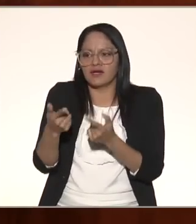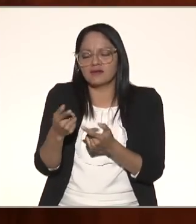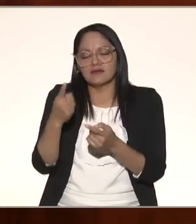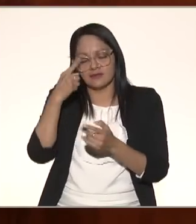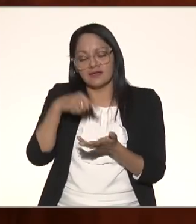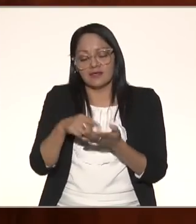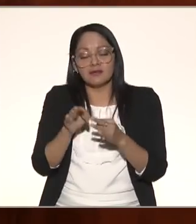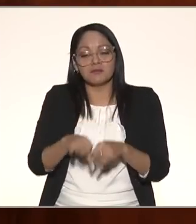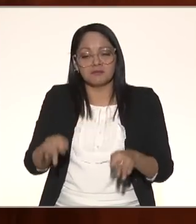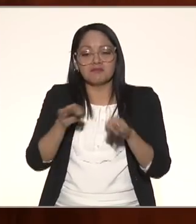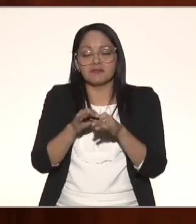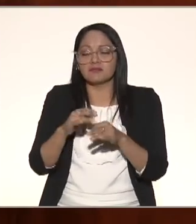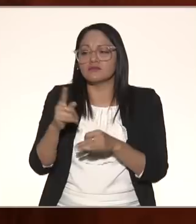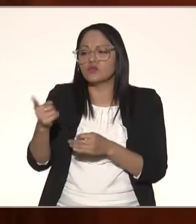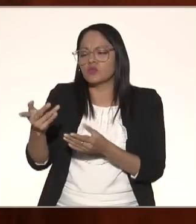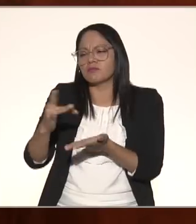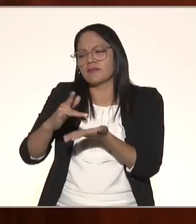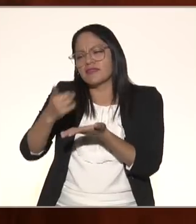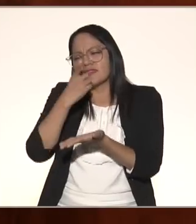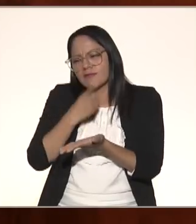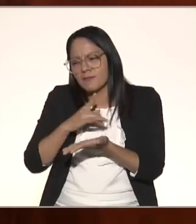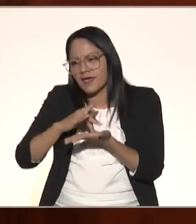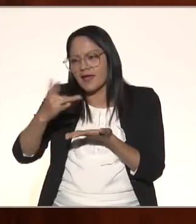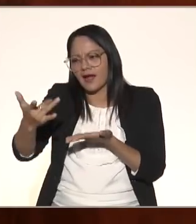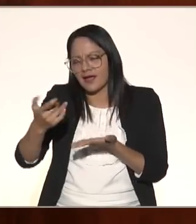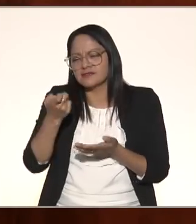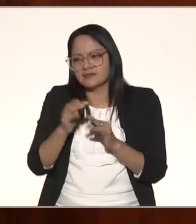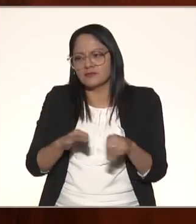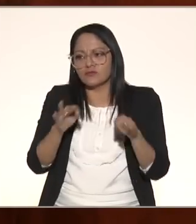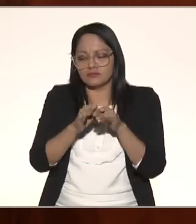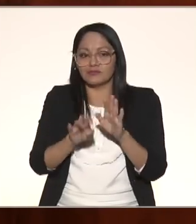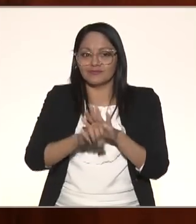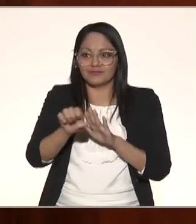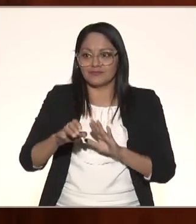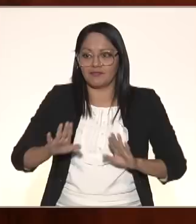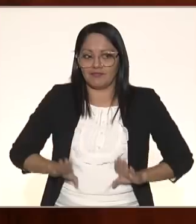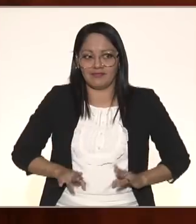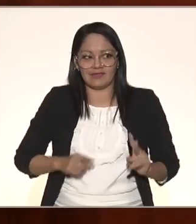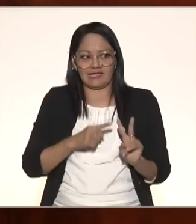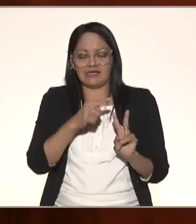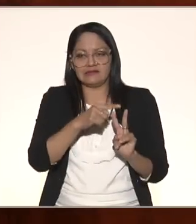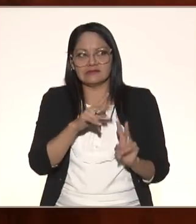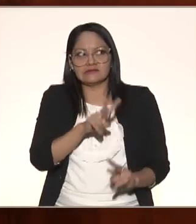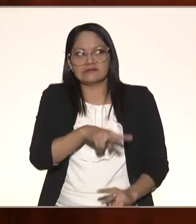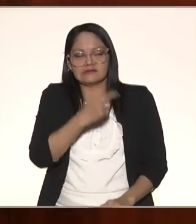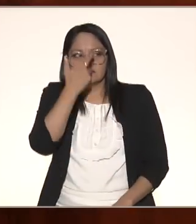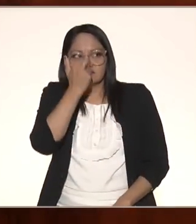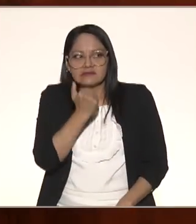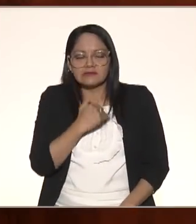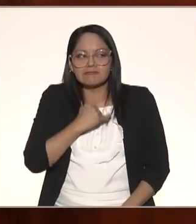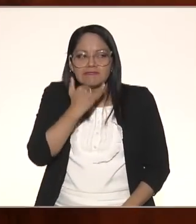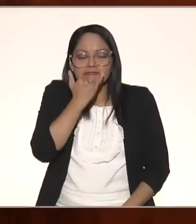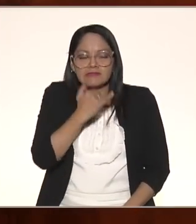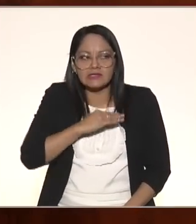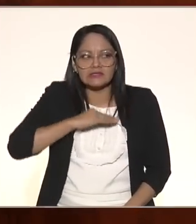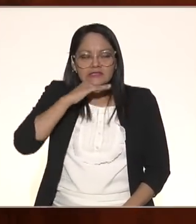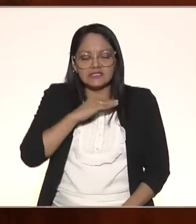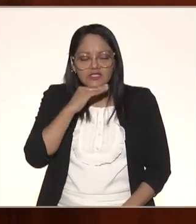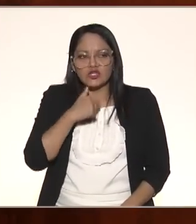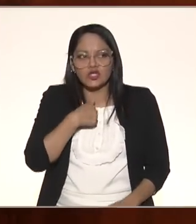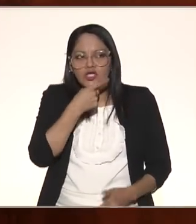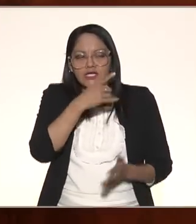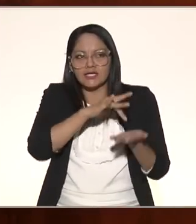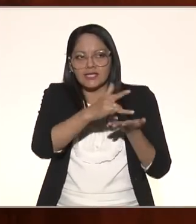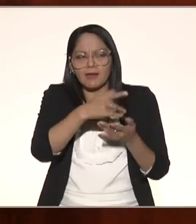importante recibir ese gracias y que de pronto mi pareja me pueda decir oye Chin pues sí tal vez no lo digo constantemente